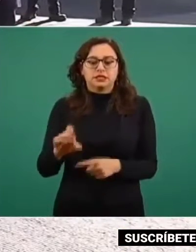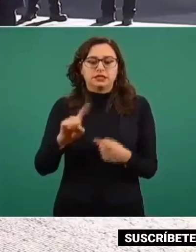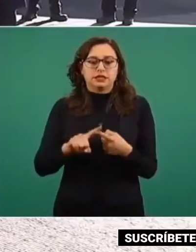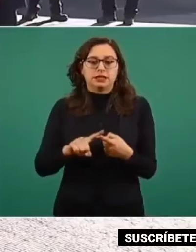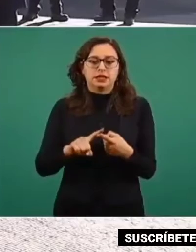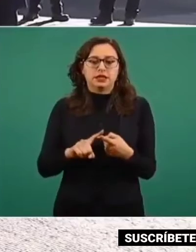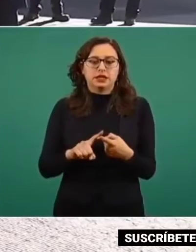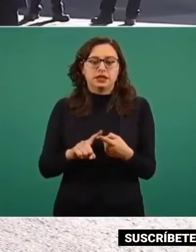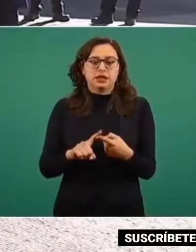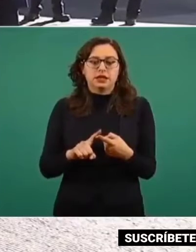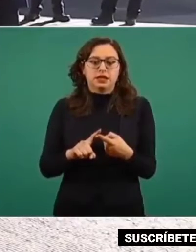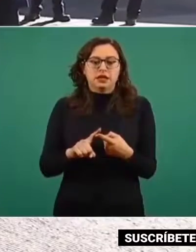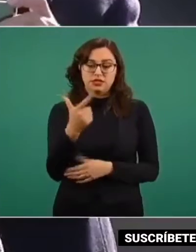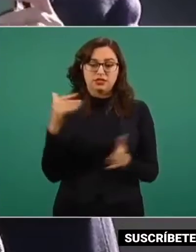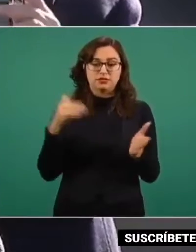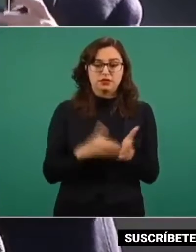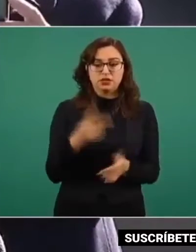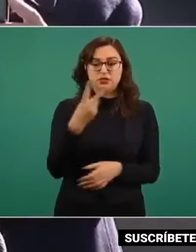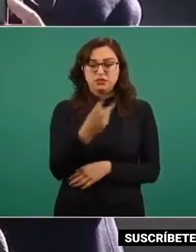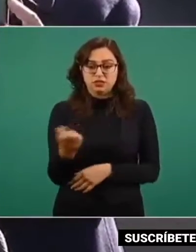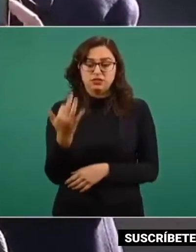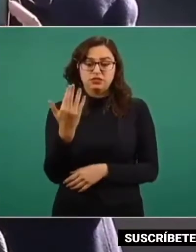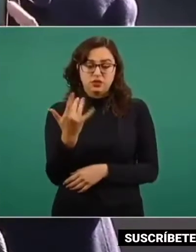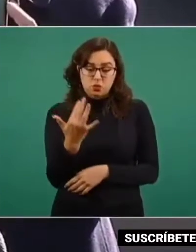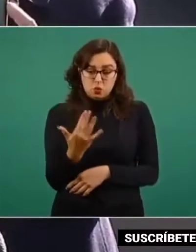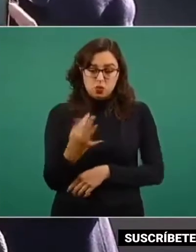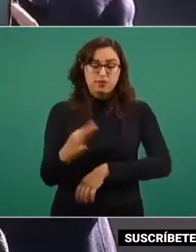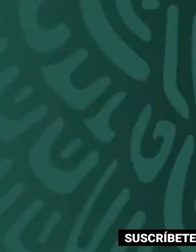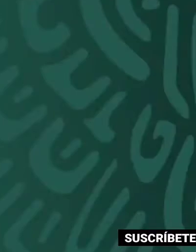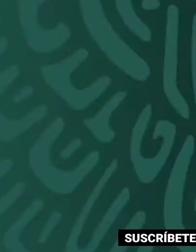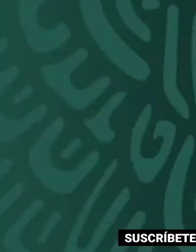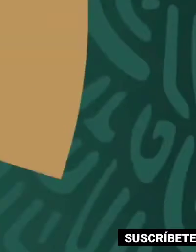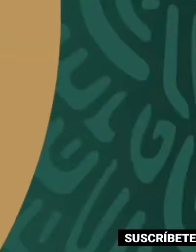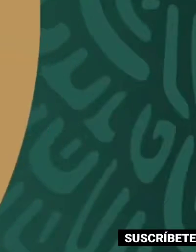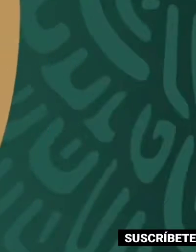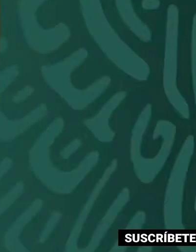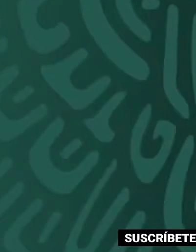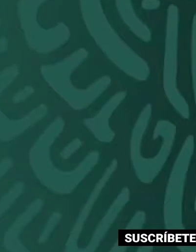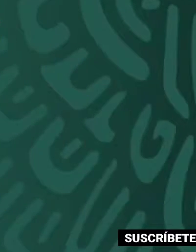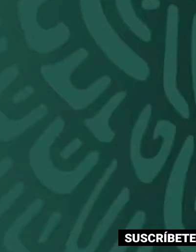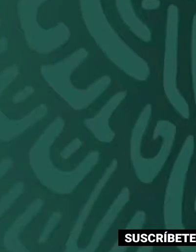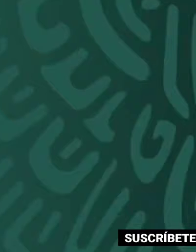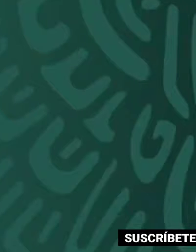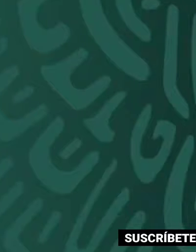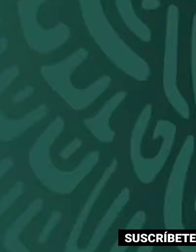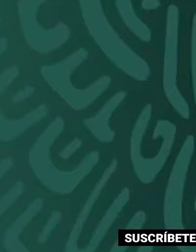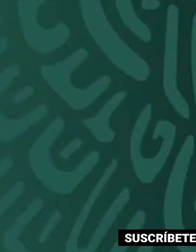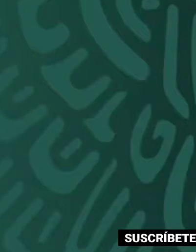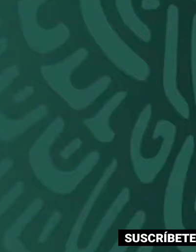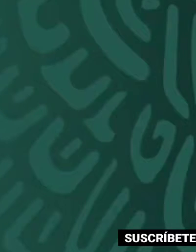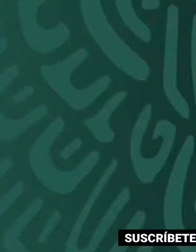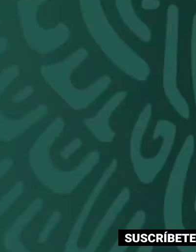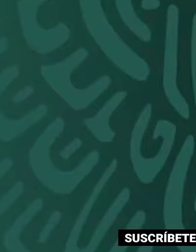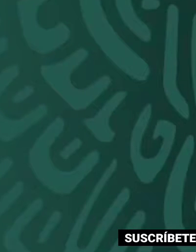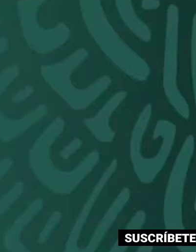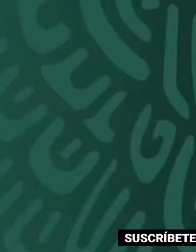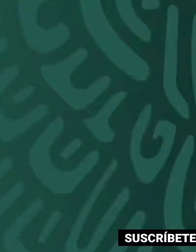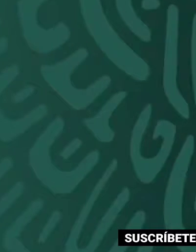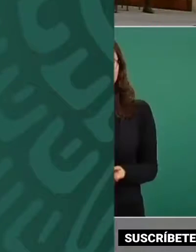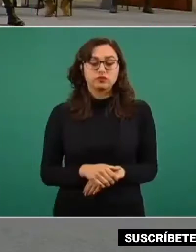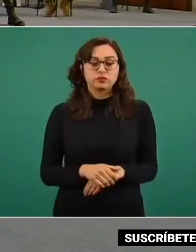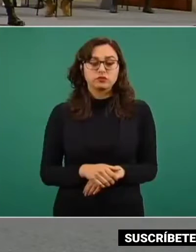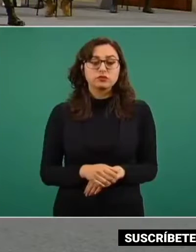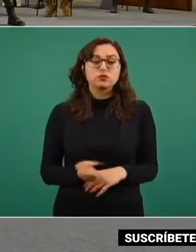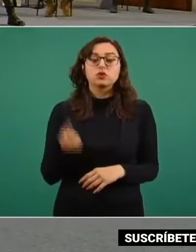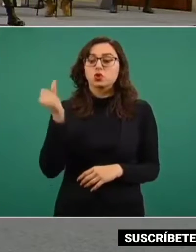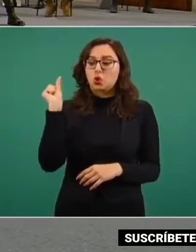Salud, Jorge El Cosser, encabezó a los funcionarios que recibieron las nuevas dosis en el aeropuerto de la Ciudad de México. Hoy